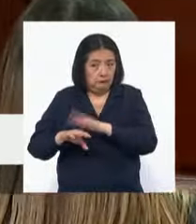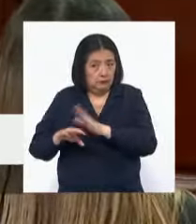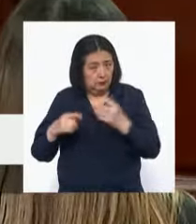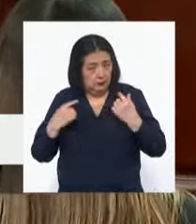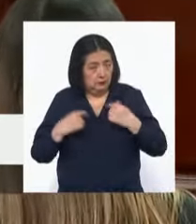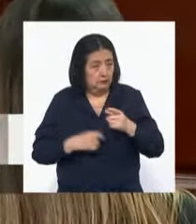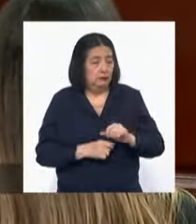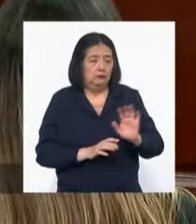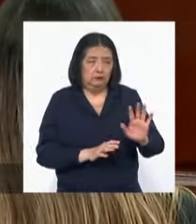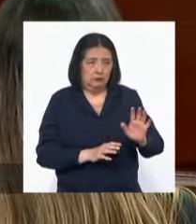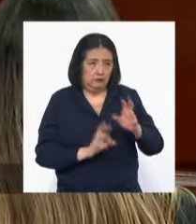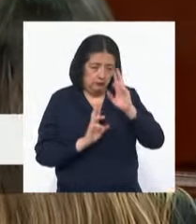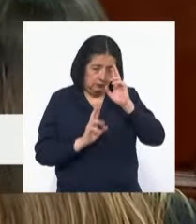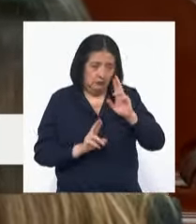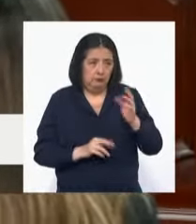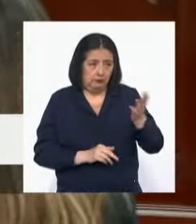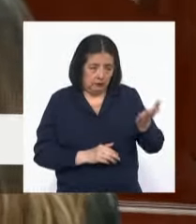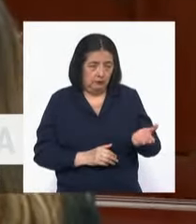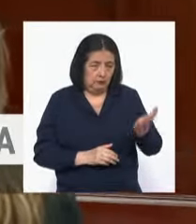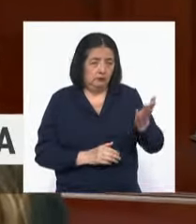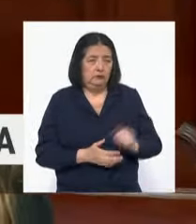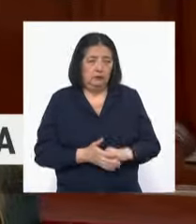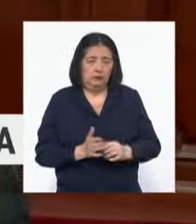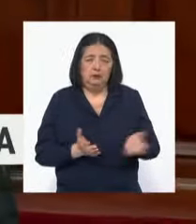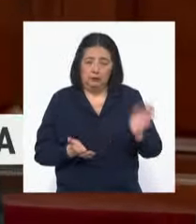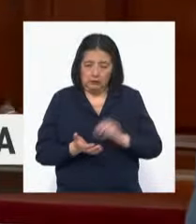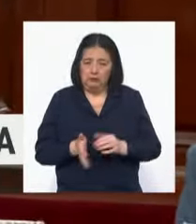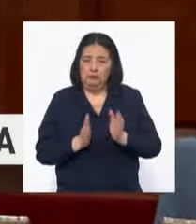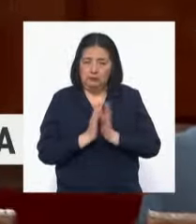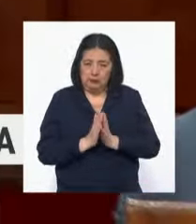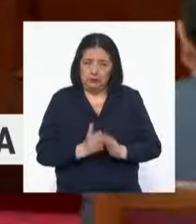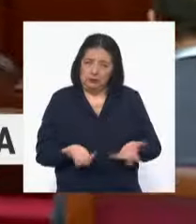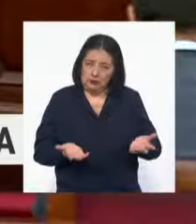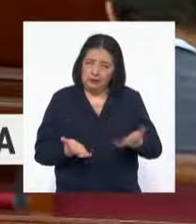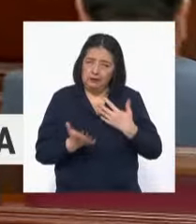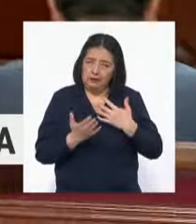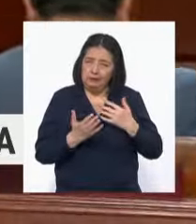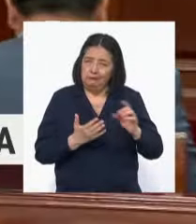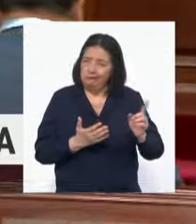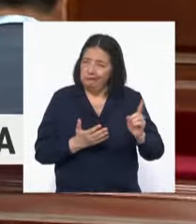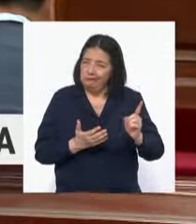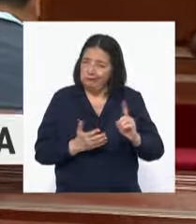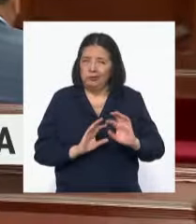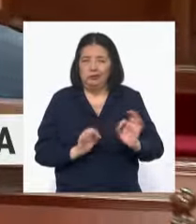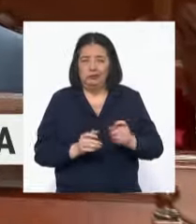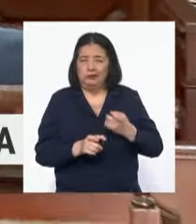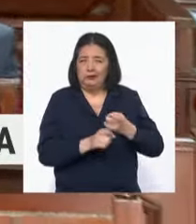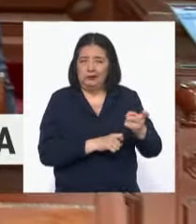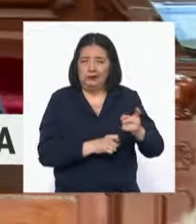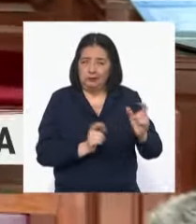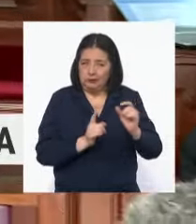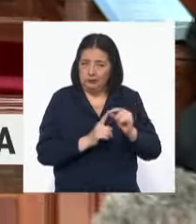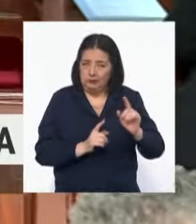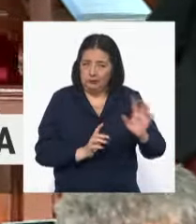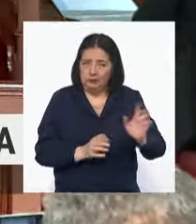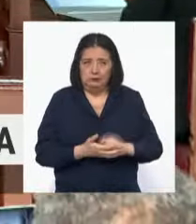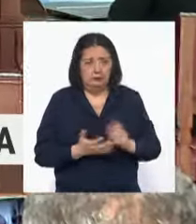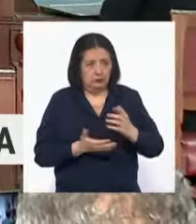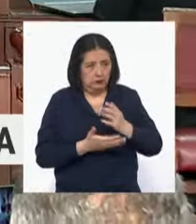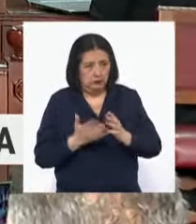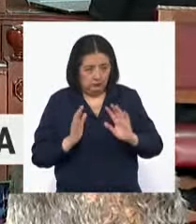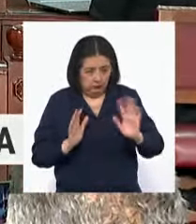magistrado. Con todo el respeto a su investidura, le vuelvo a pedir, por favor, que evitemos los comentarios que puedan ofender. En todo caso, estamos cada